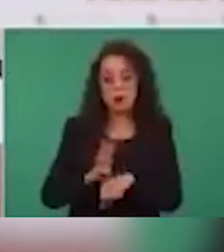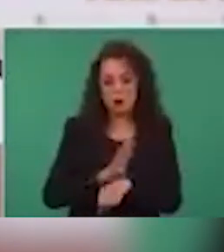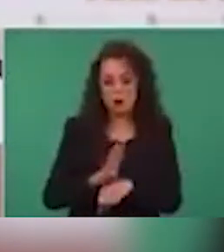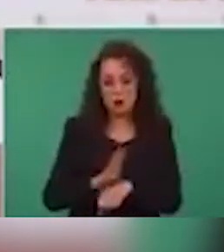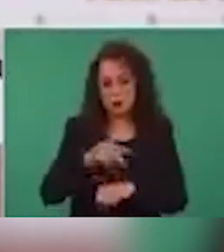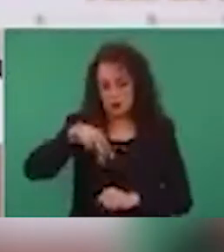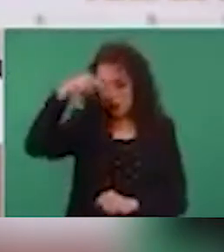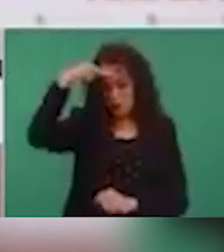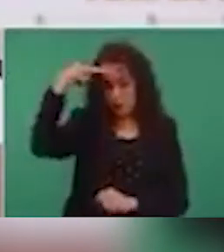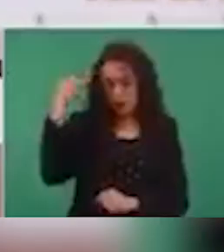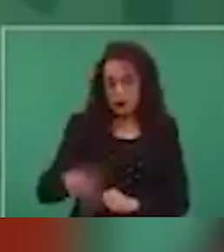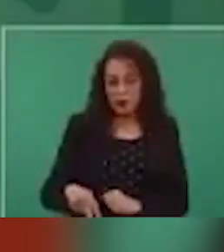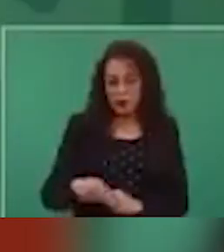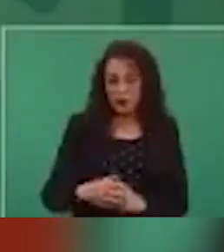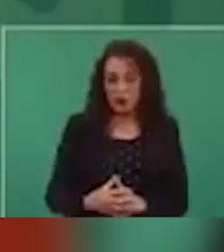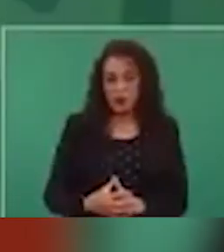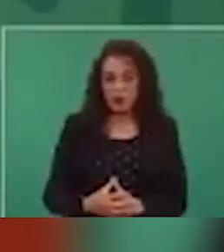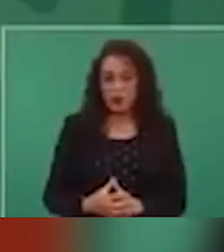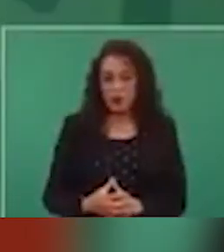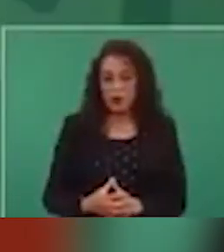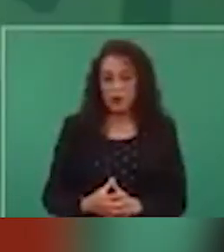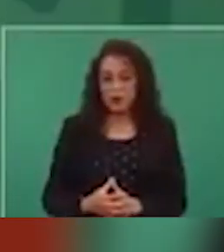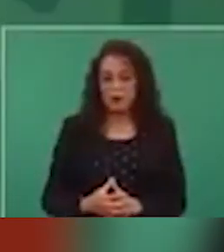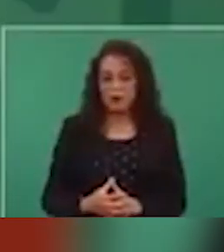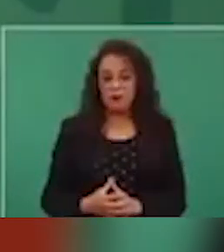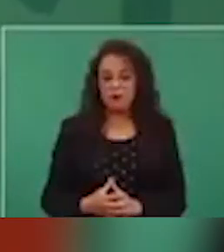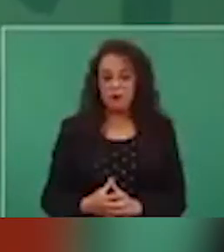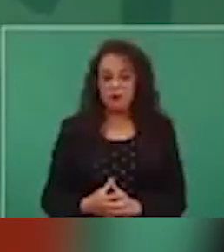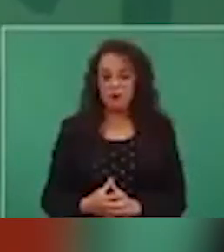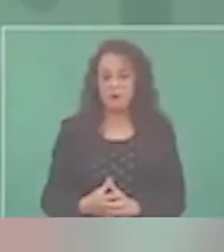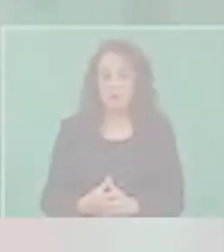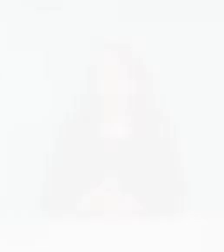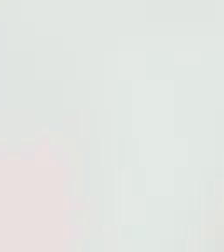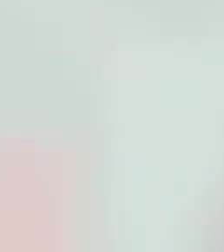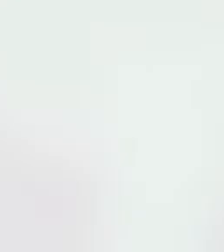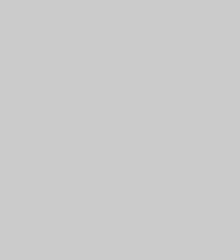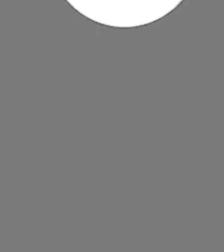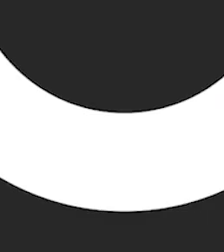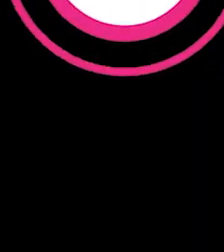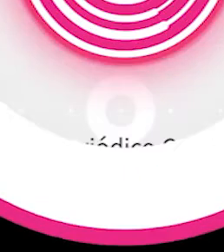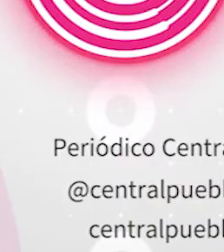todavía más ventajas.